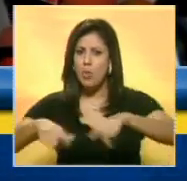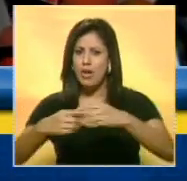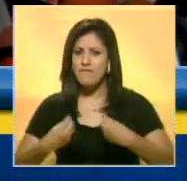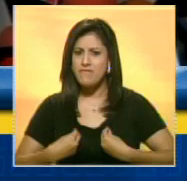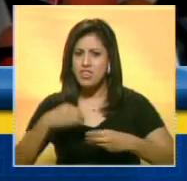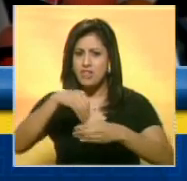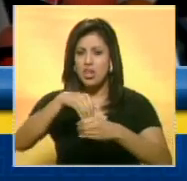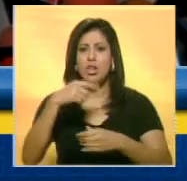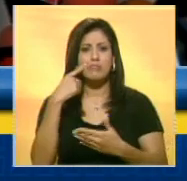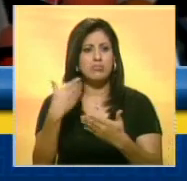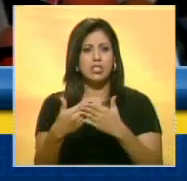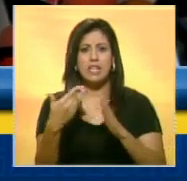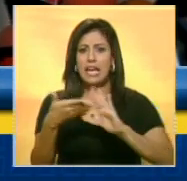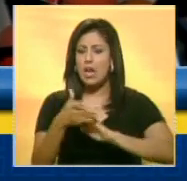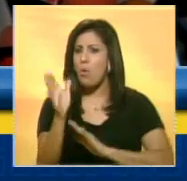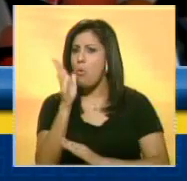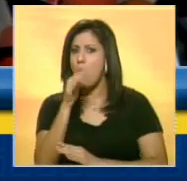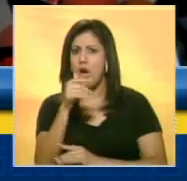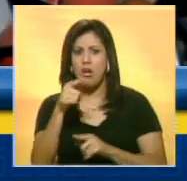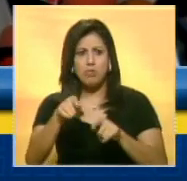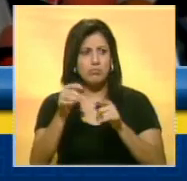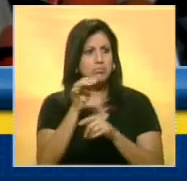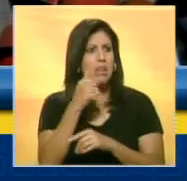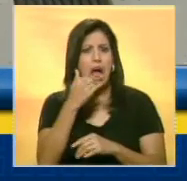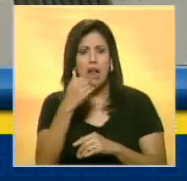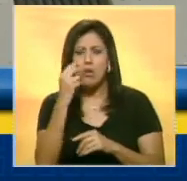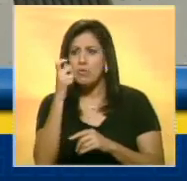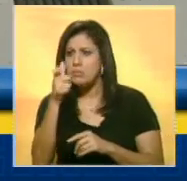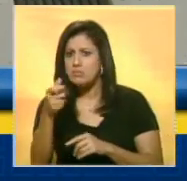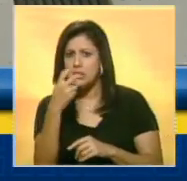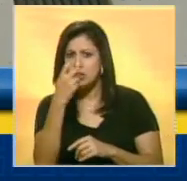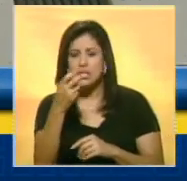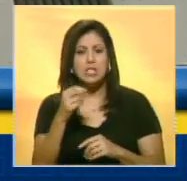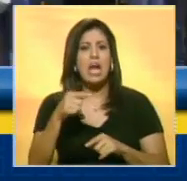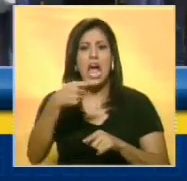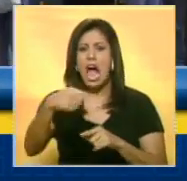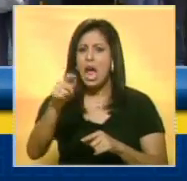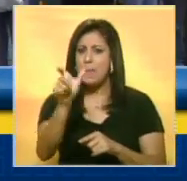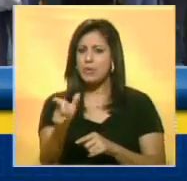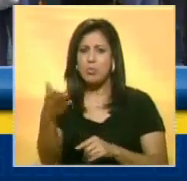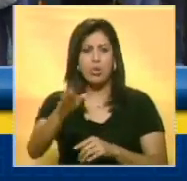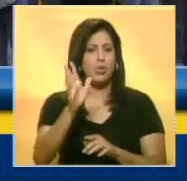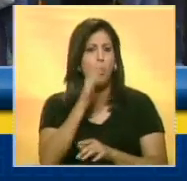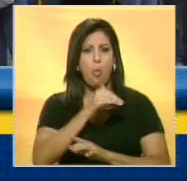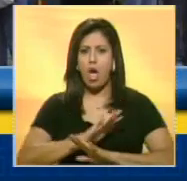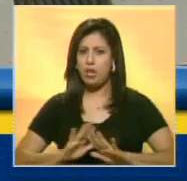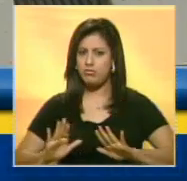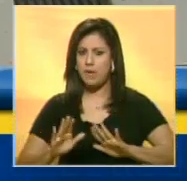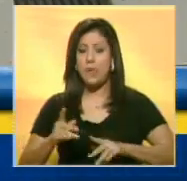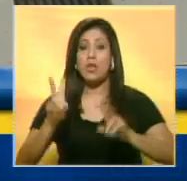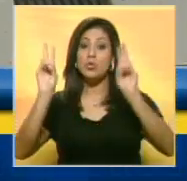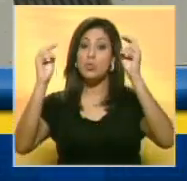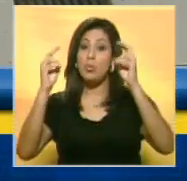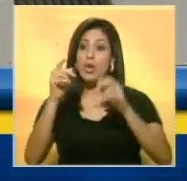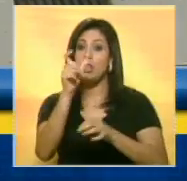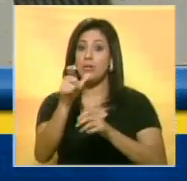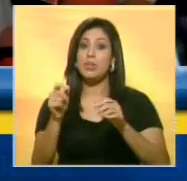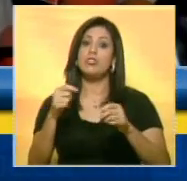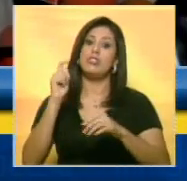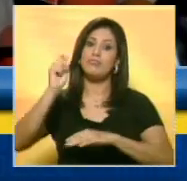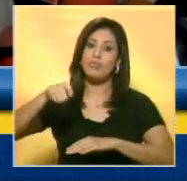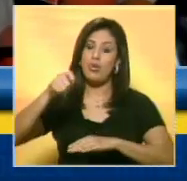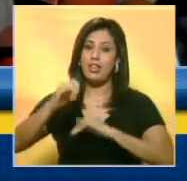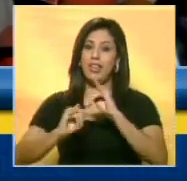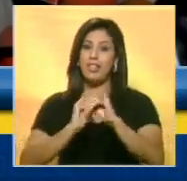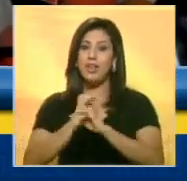y se constató que en ninguno de los sitios visitados ocurrió el hecho denunciado respecto a un supuesto pronunciamiento de la Corte